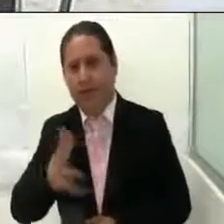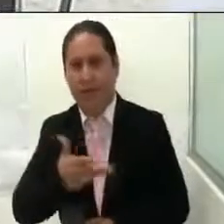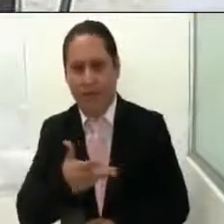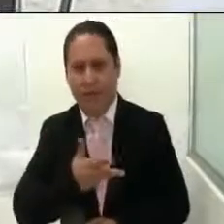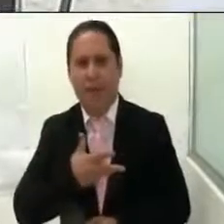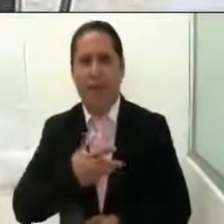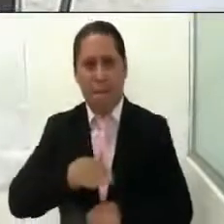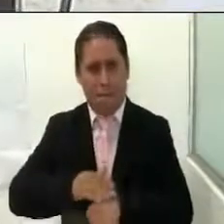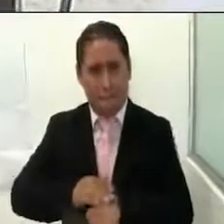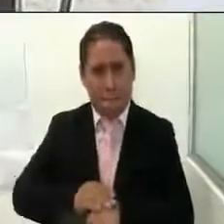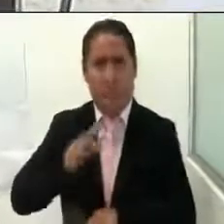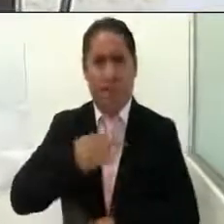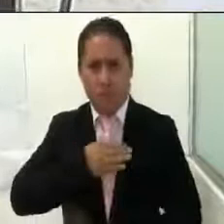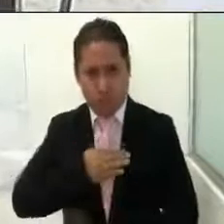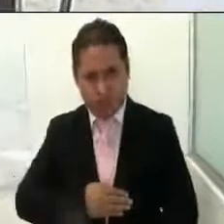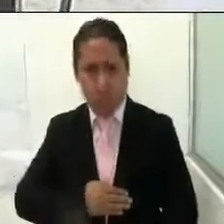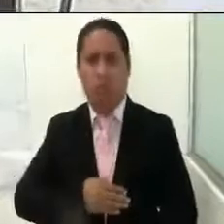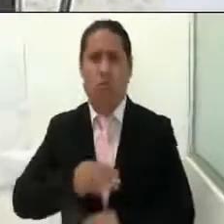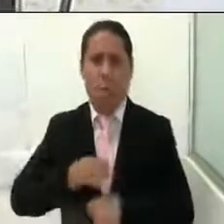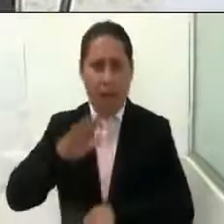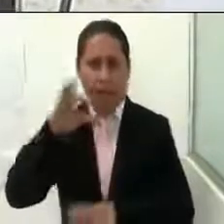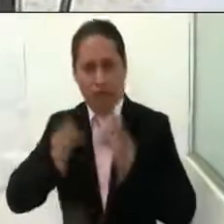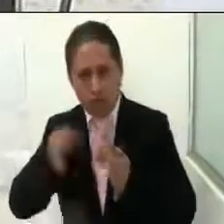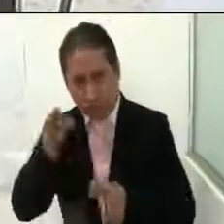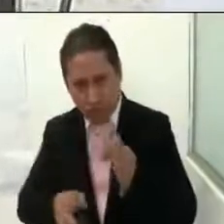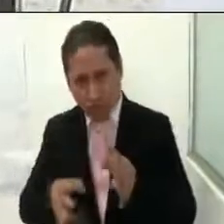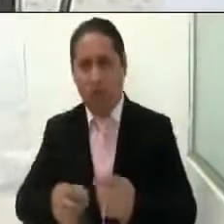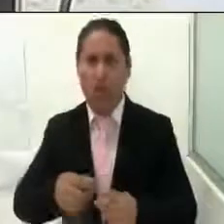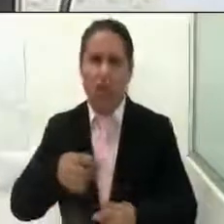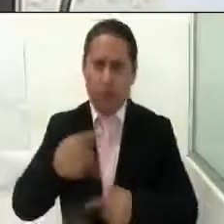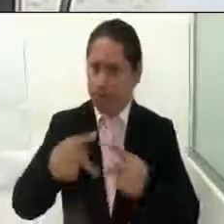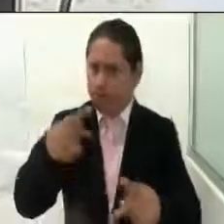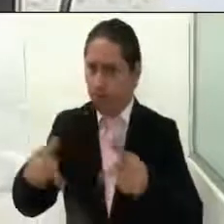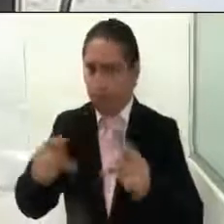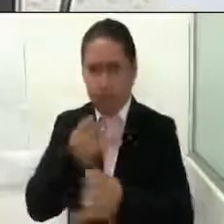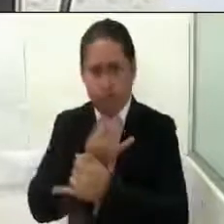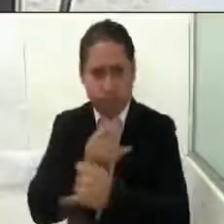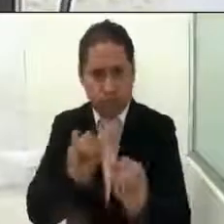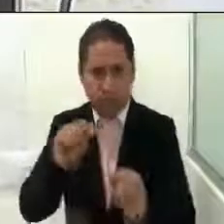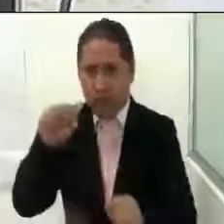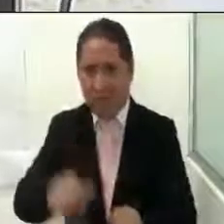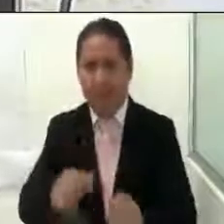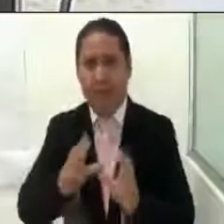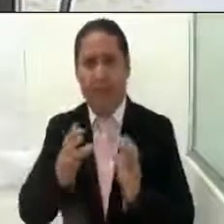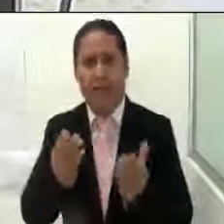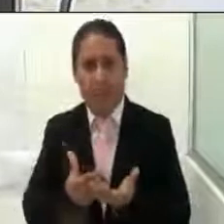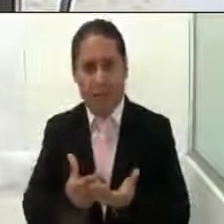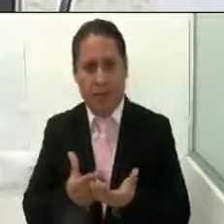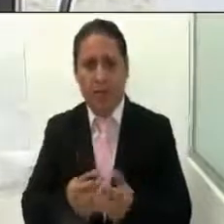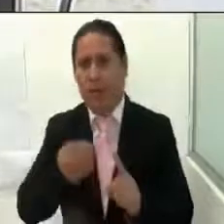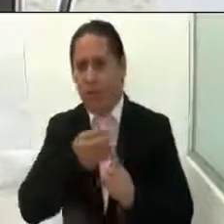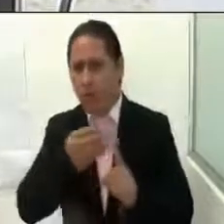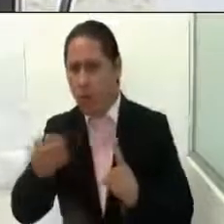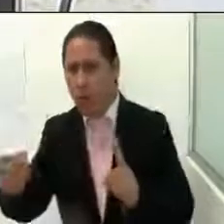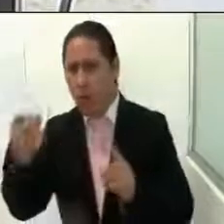jurídica y eficiencia el servicio la autonomía e independencia de este organismo en este orden de ideas